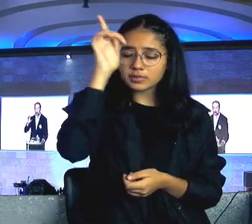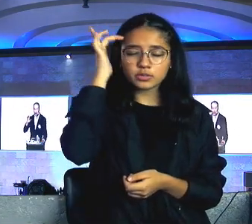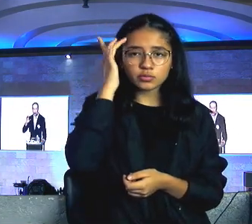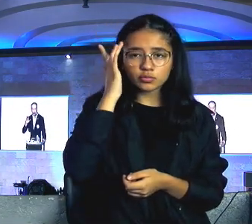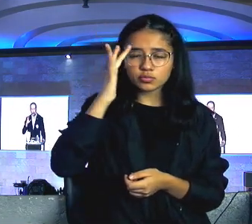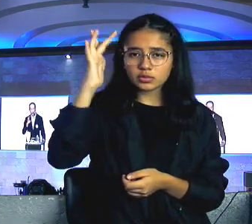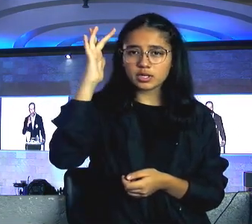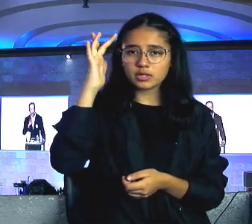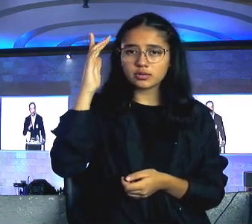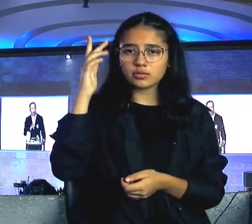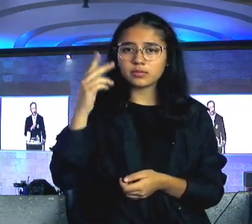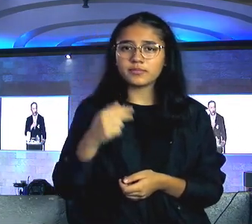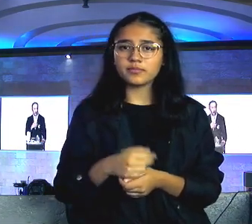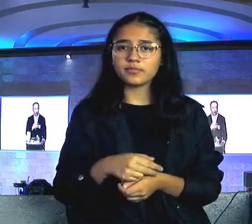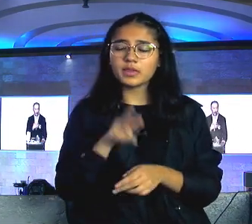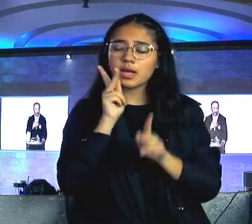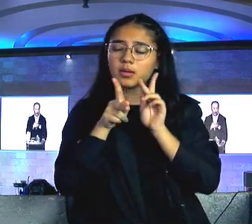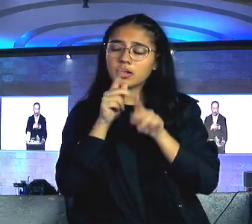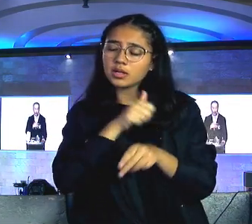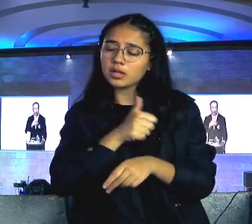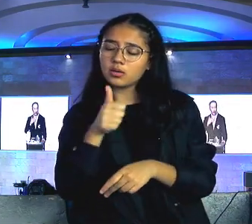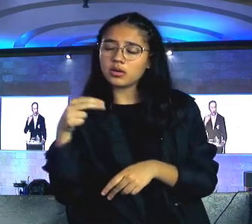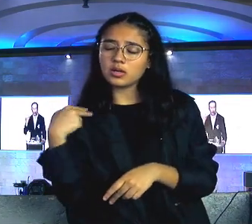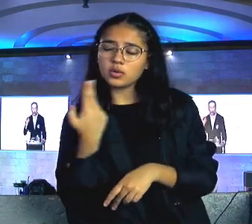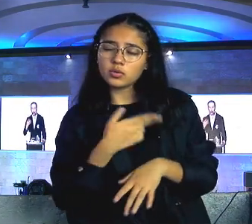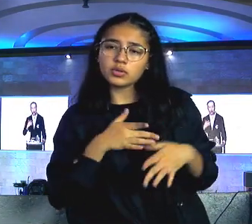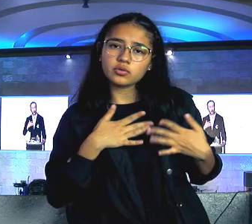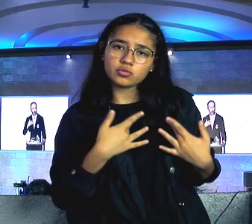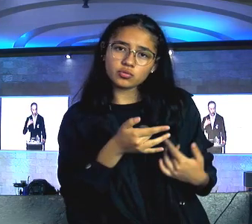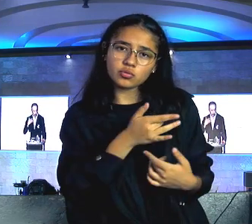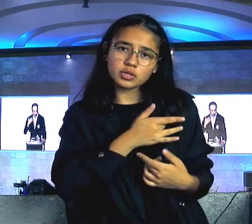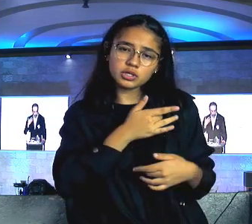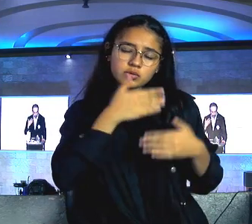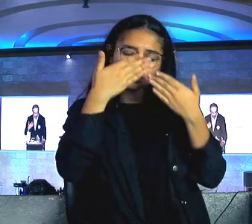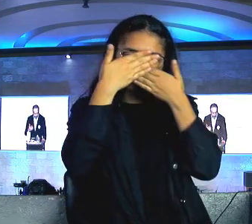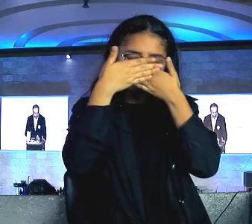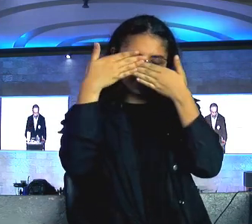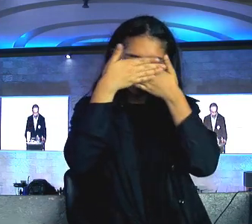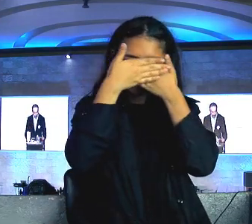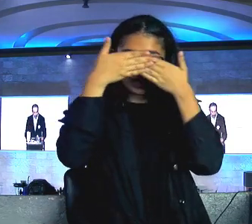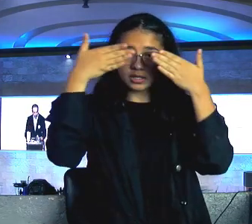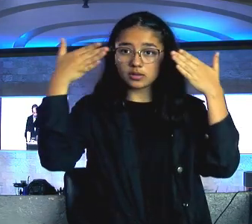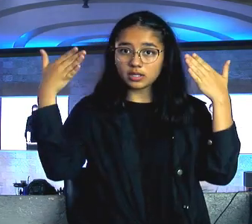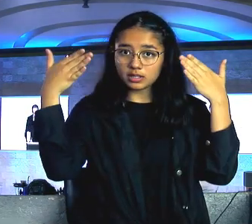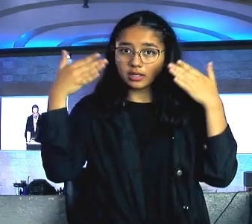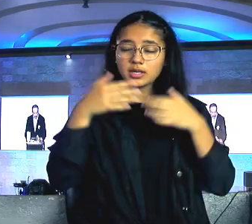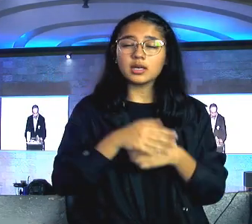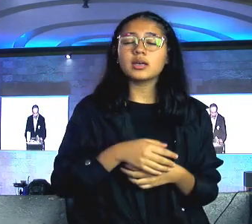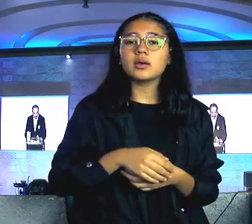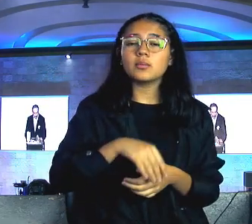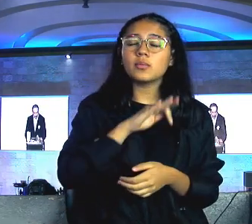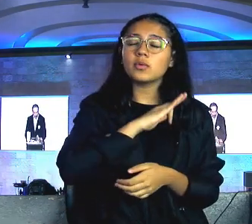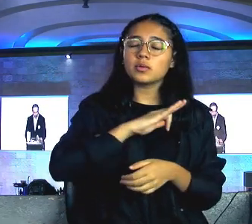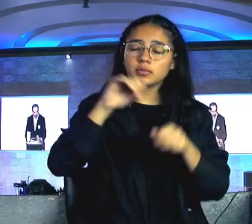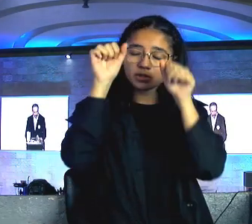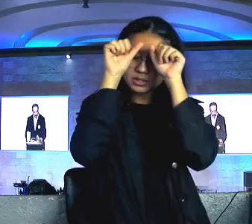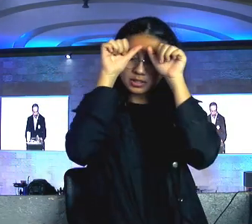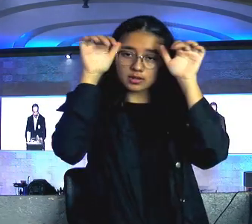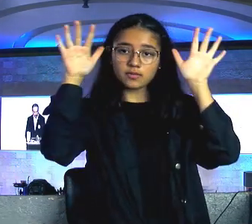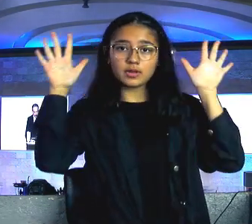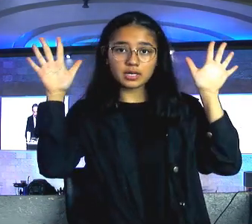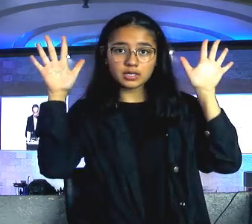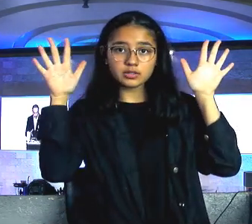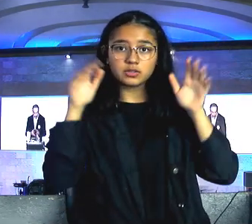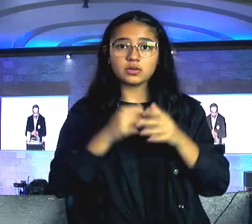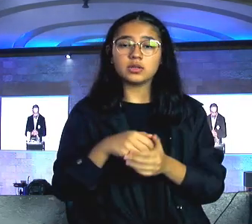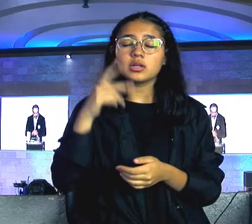sea quien hable a nuestros corazones, quien quite toda venda de nuestros ojos y nos permita tener revelación de